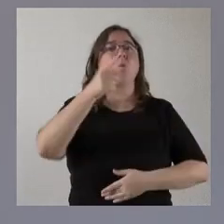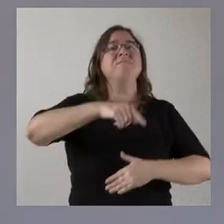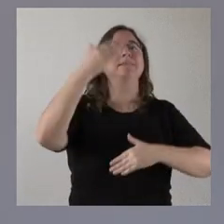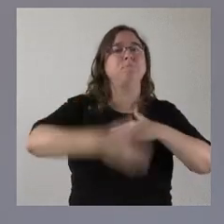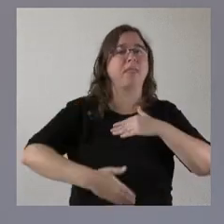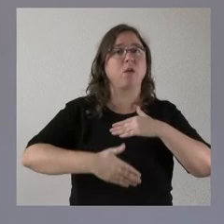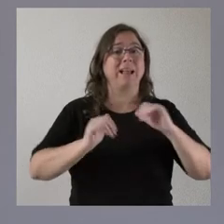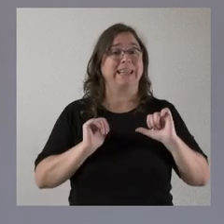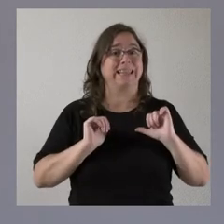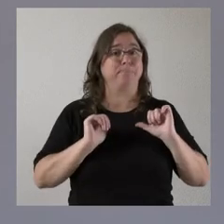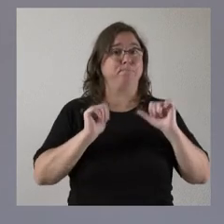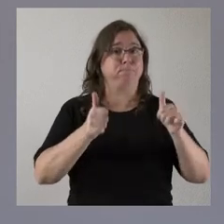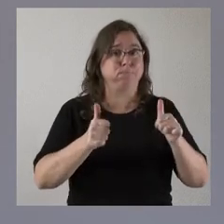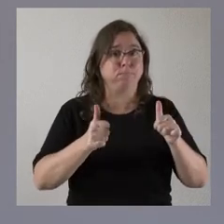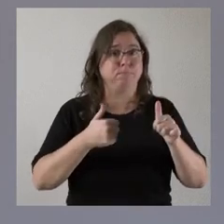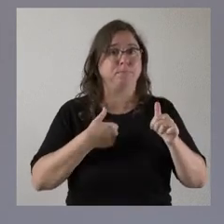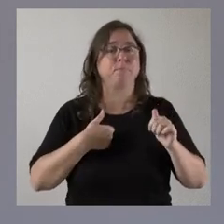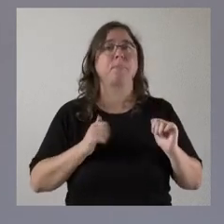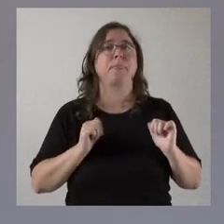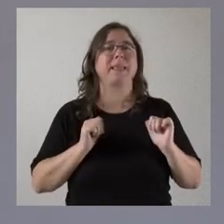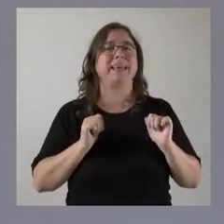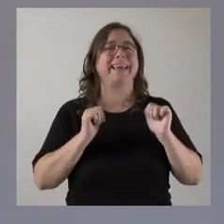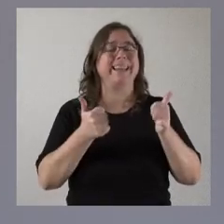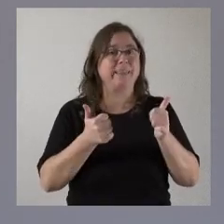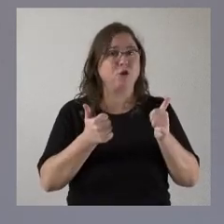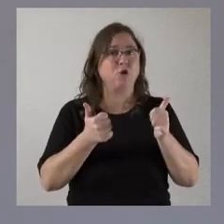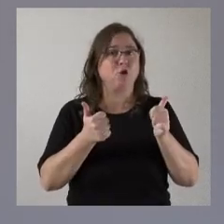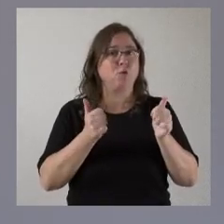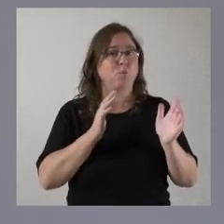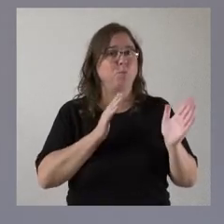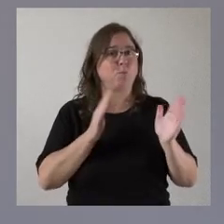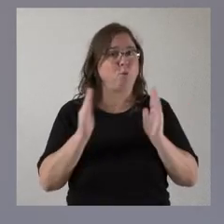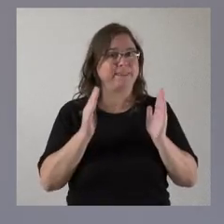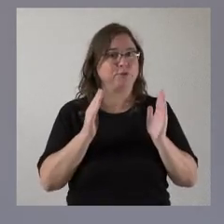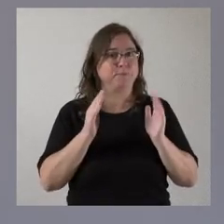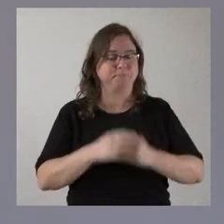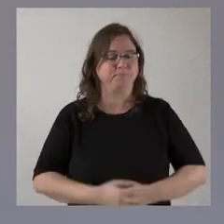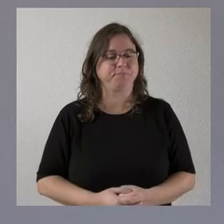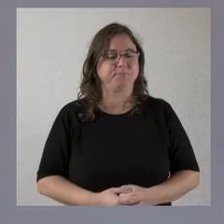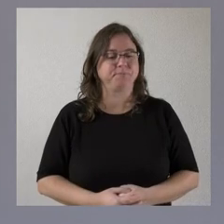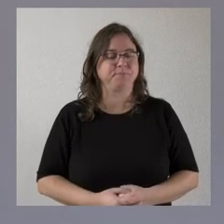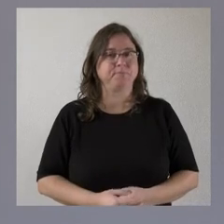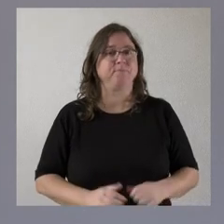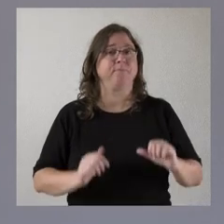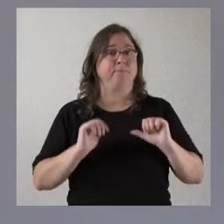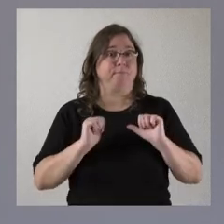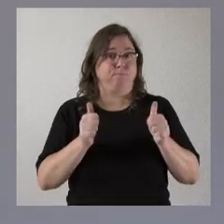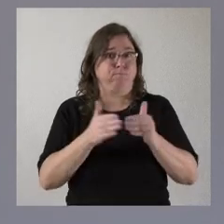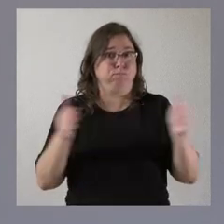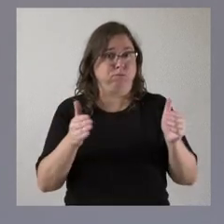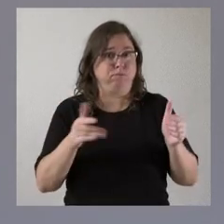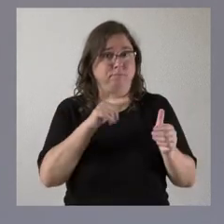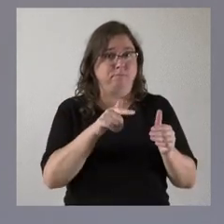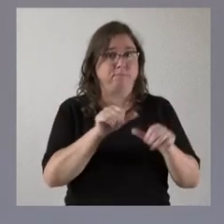desde el inicio del momento de que se abre el momento específico de la convocatoria para que